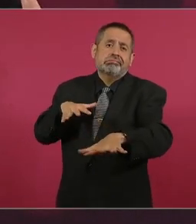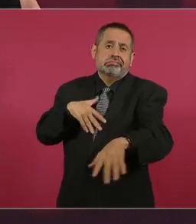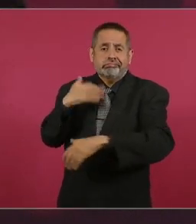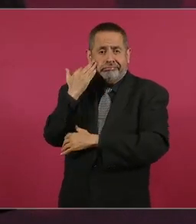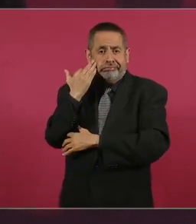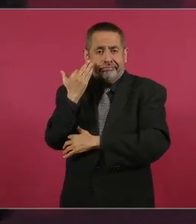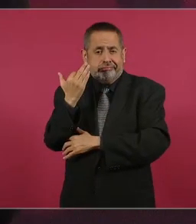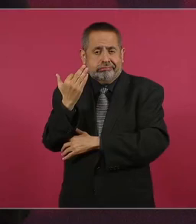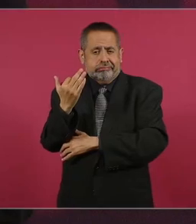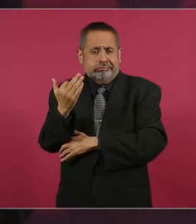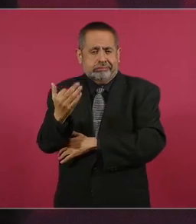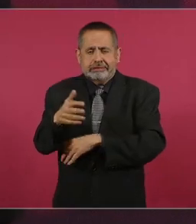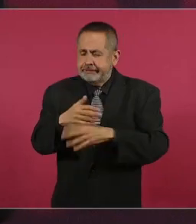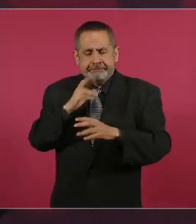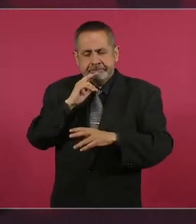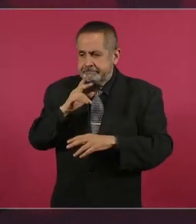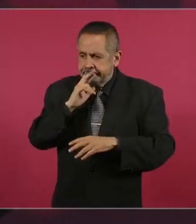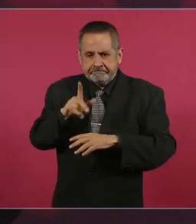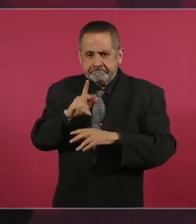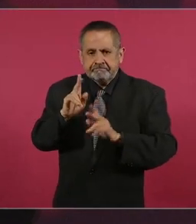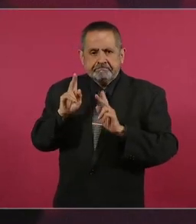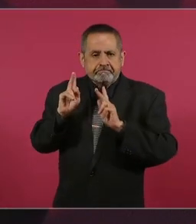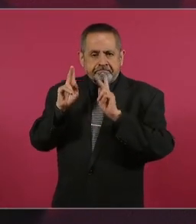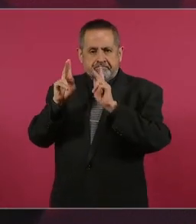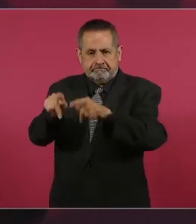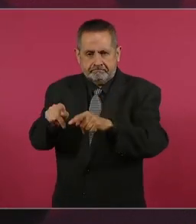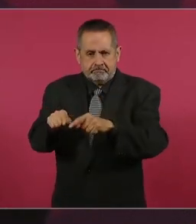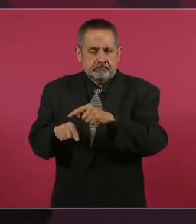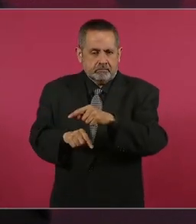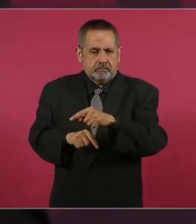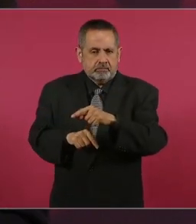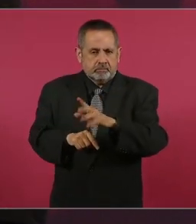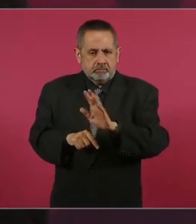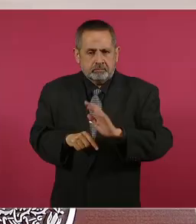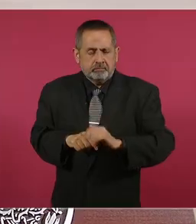atrapada, y por eso este puente. Esa está